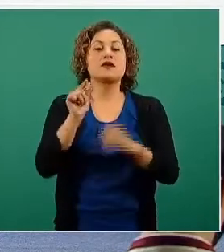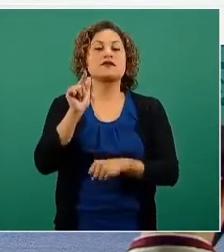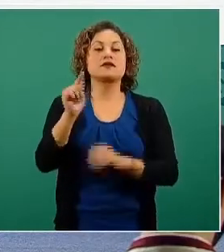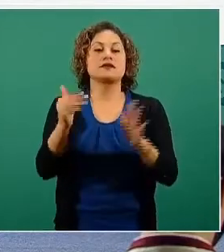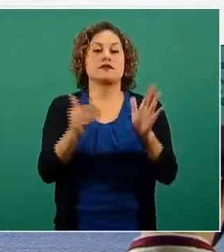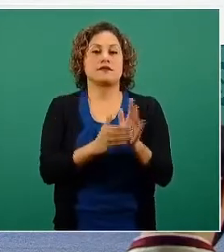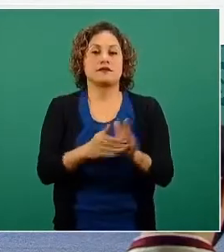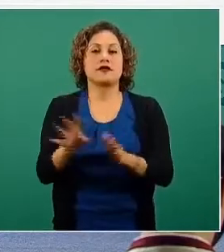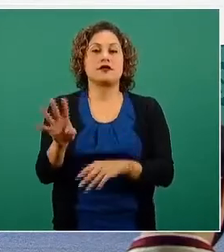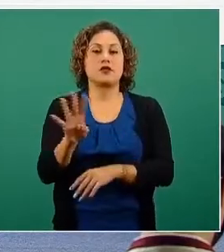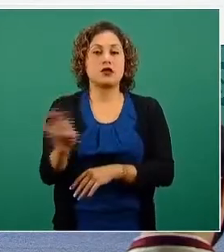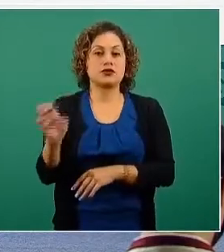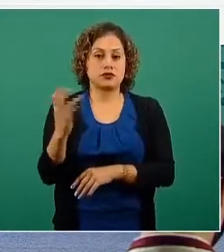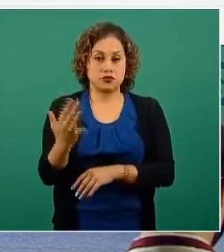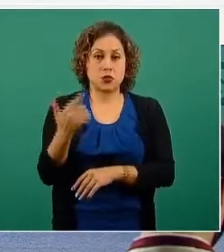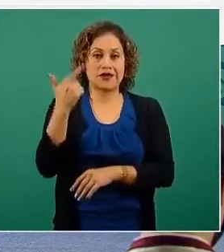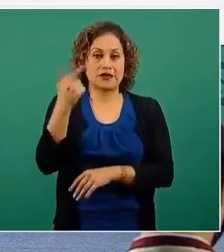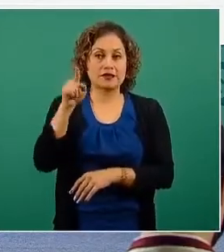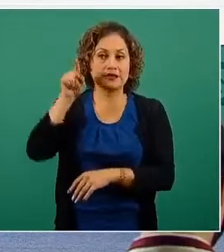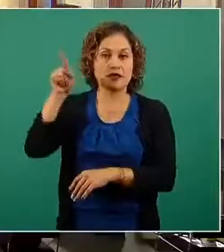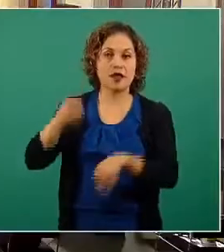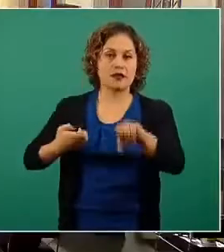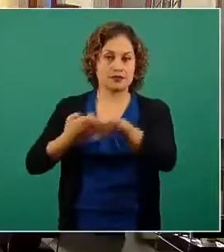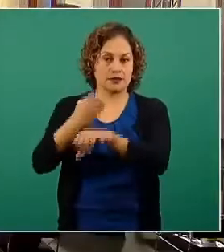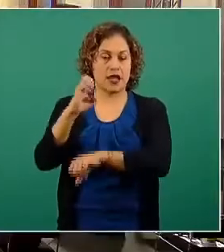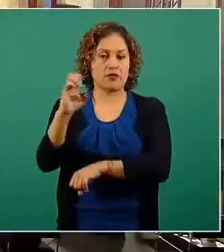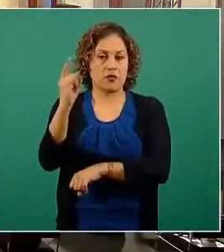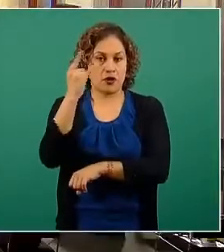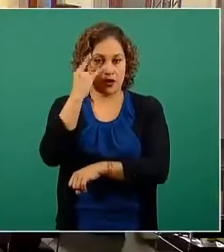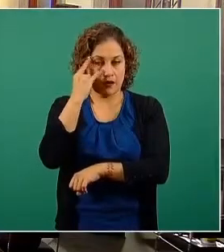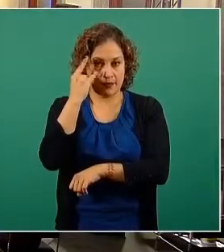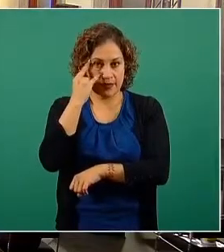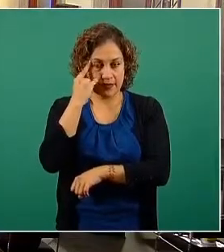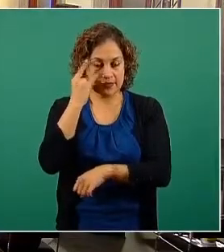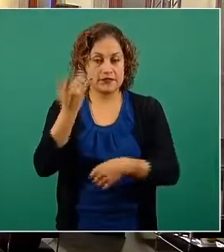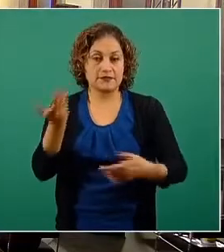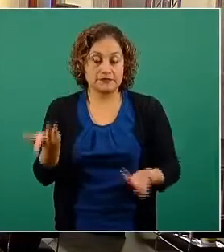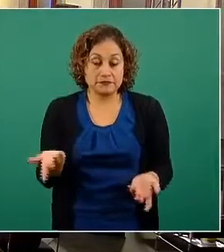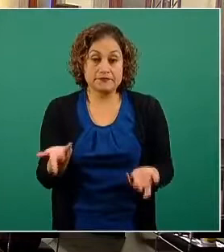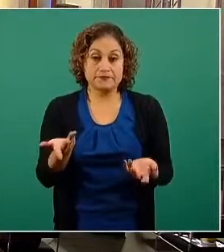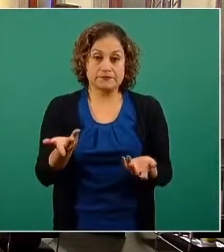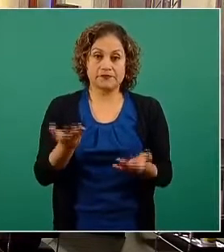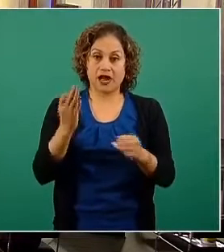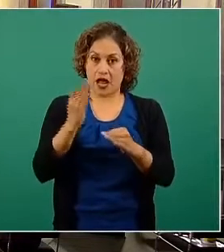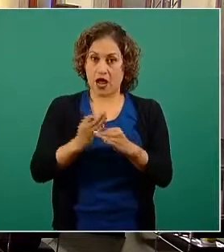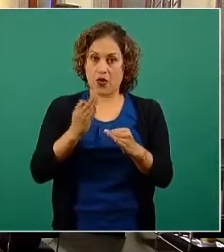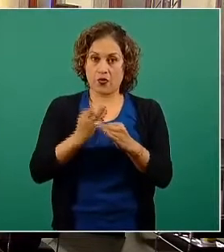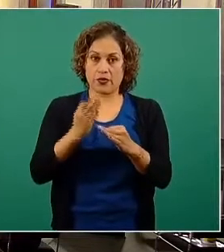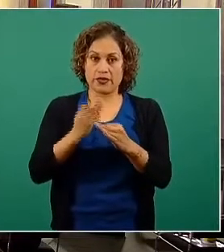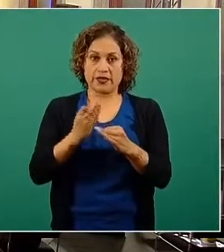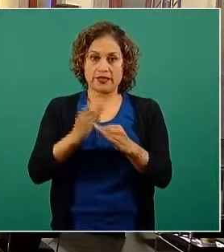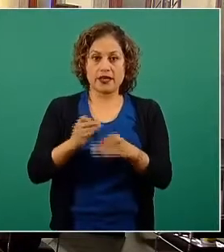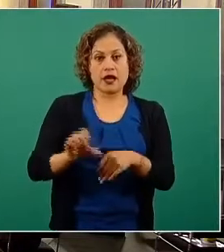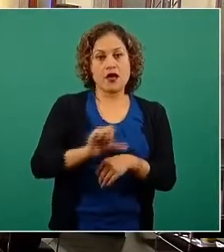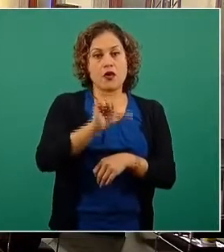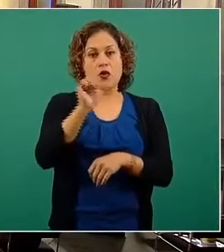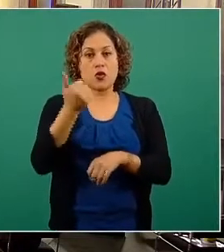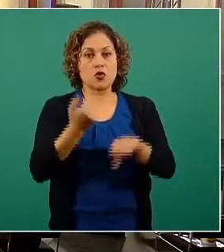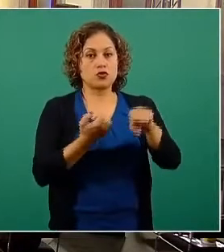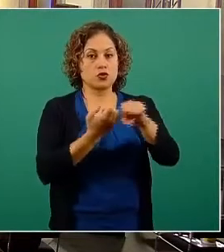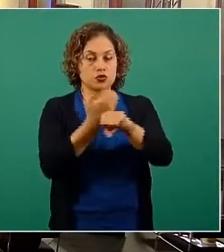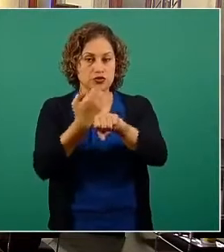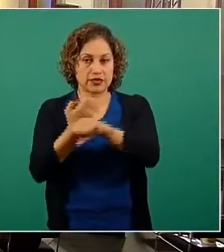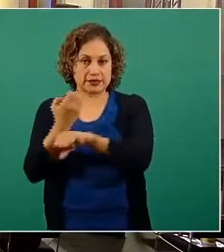17,457 dosis en el estado de Campeche y por ahora, aunque no tenemos en este momento entidades federativas